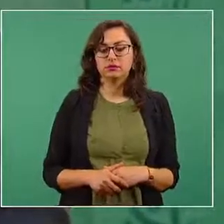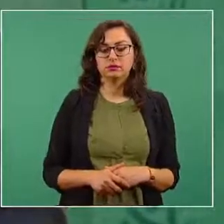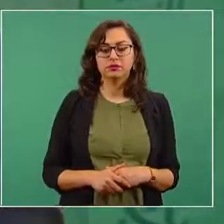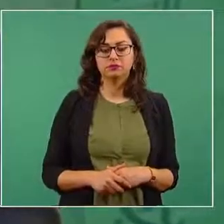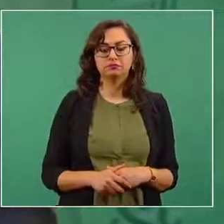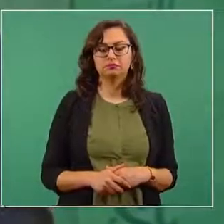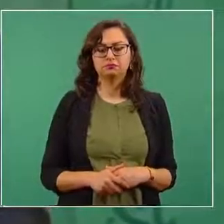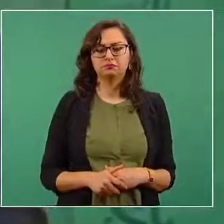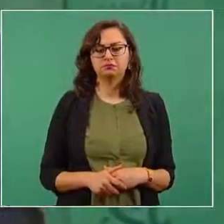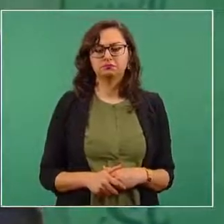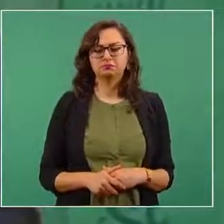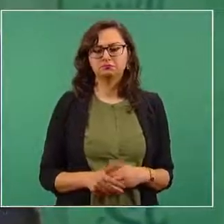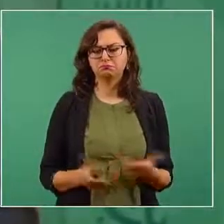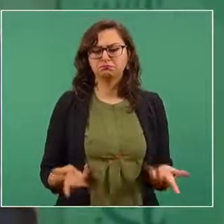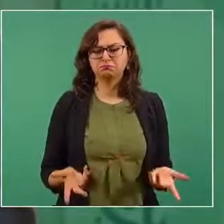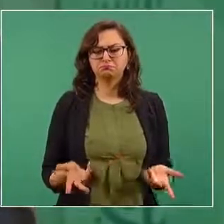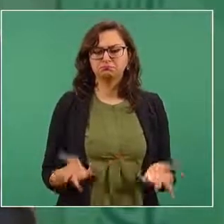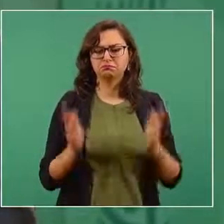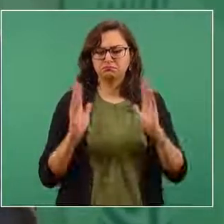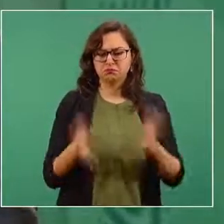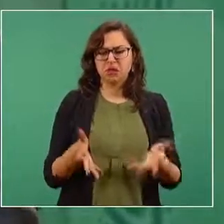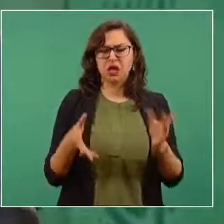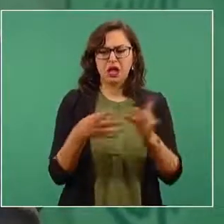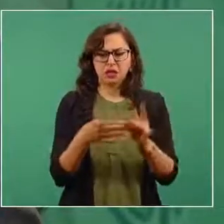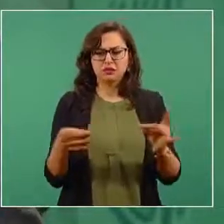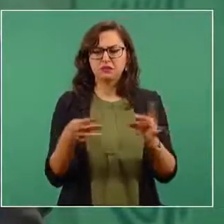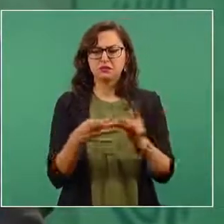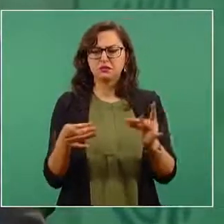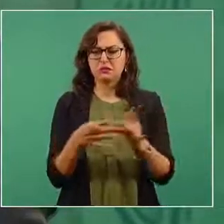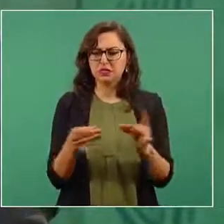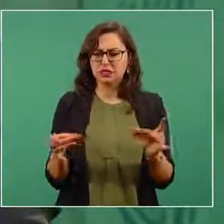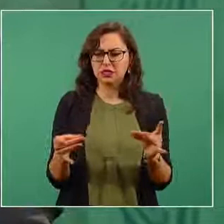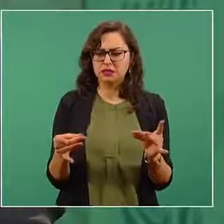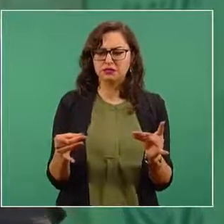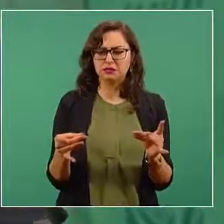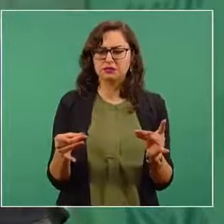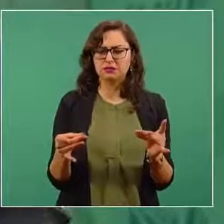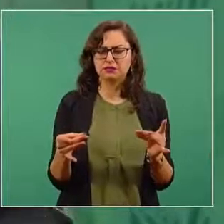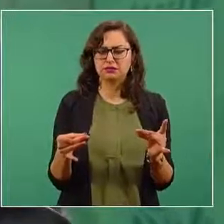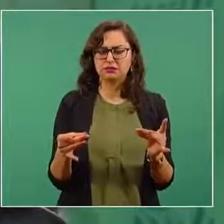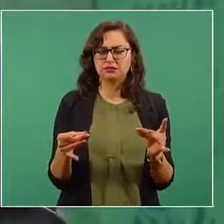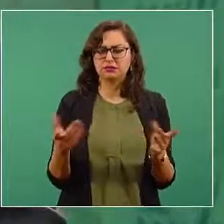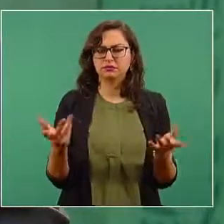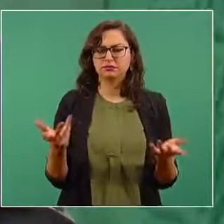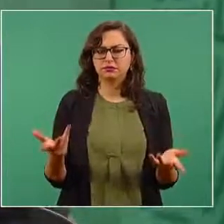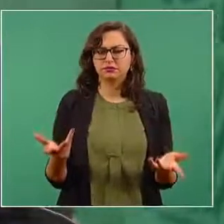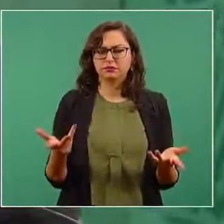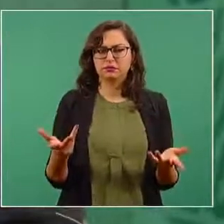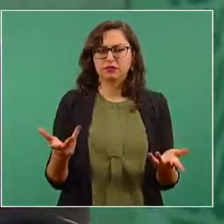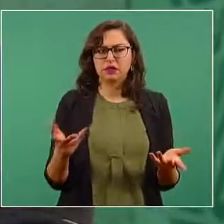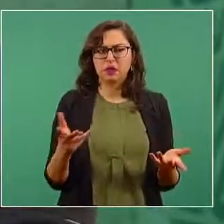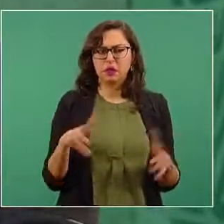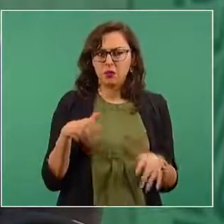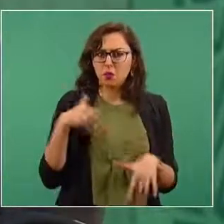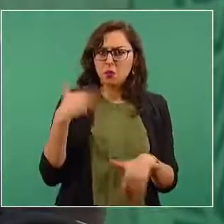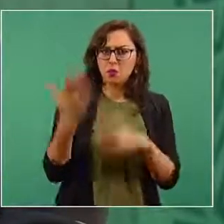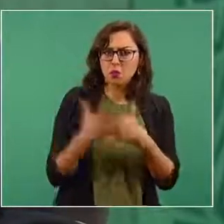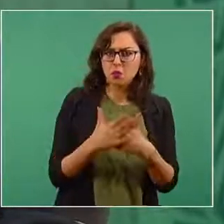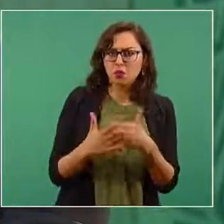se cierra la posibilidad de que México tenga